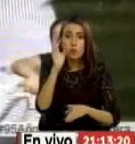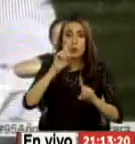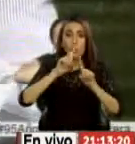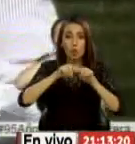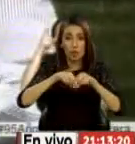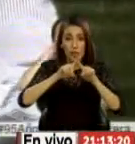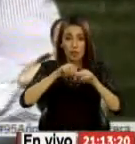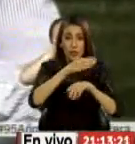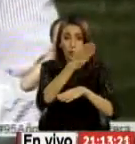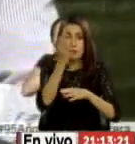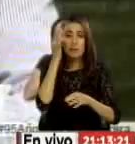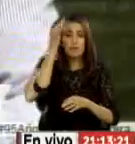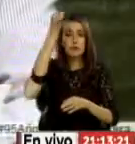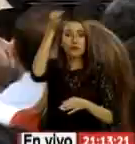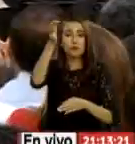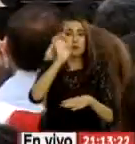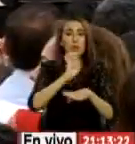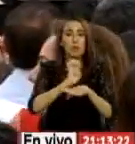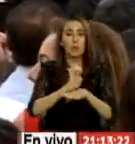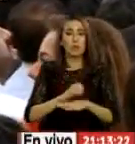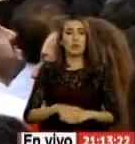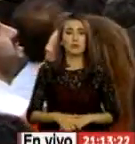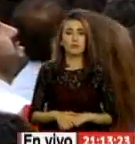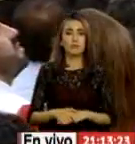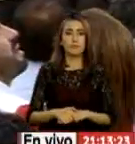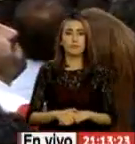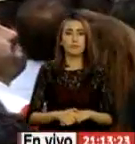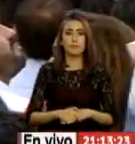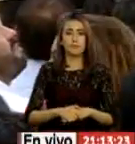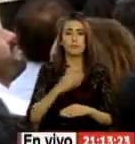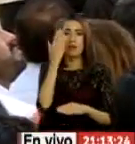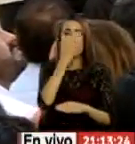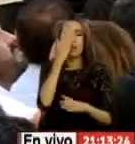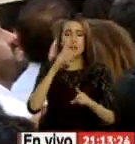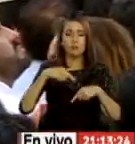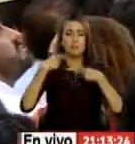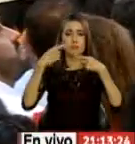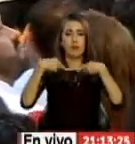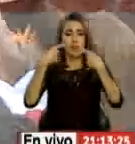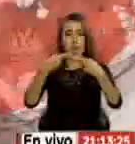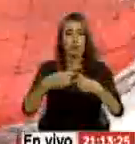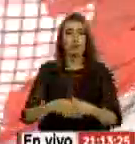mucho del futuro de la patria. Marcelo Gutiérrez, Telediario.